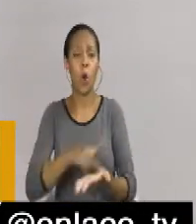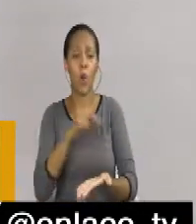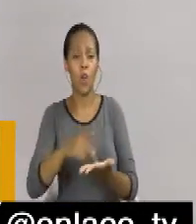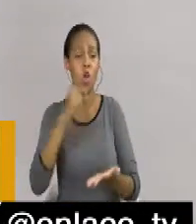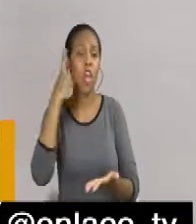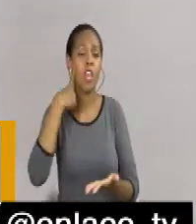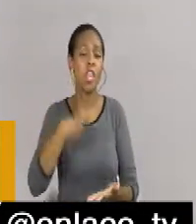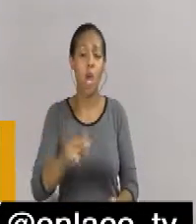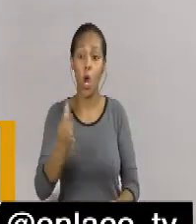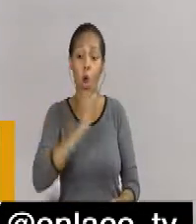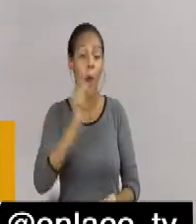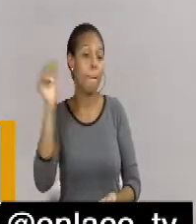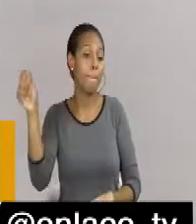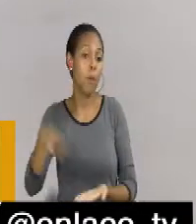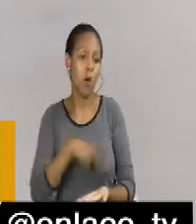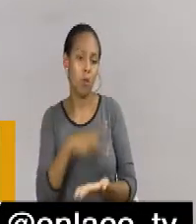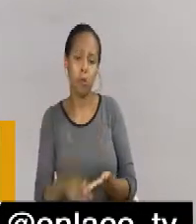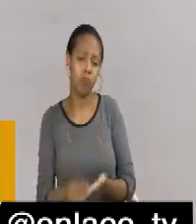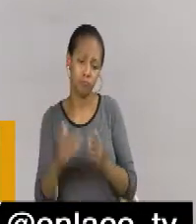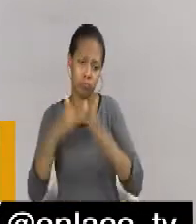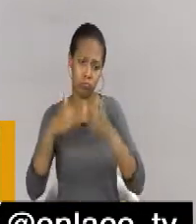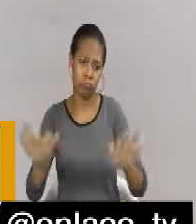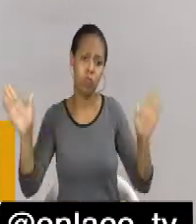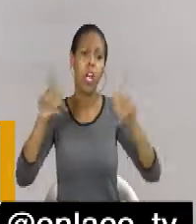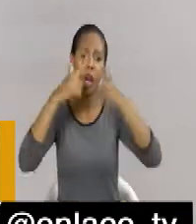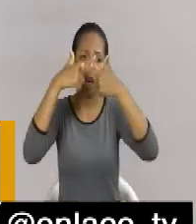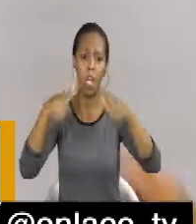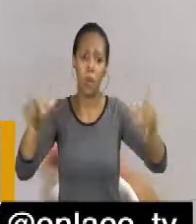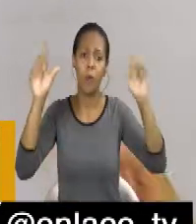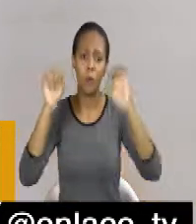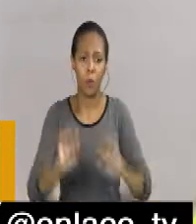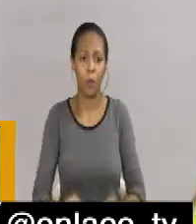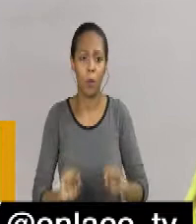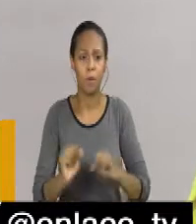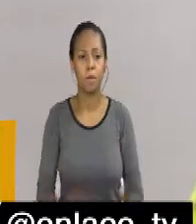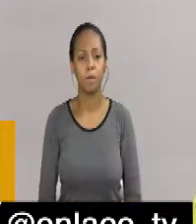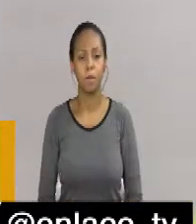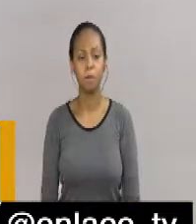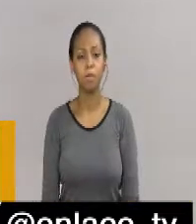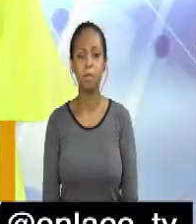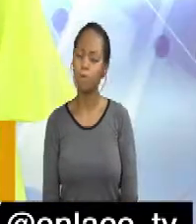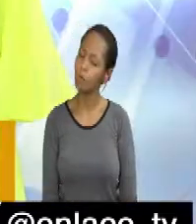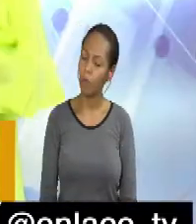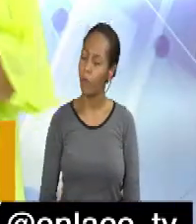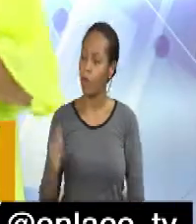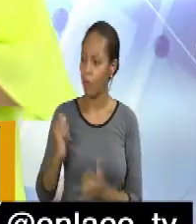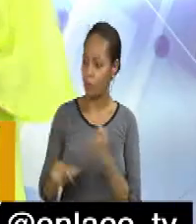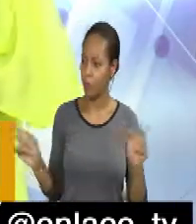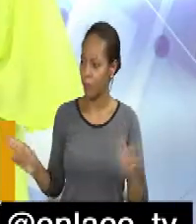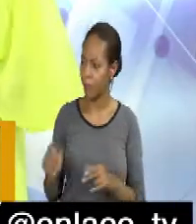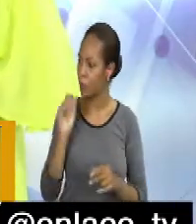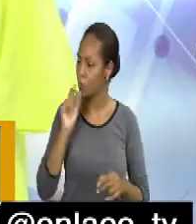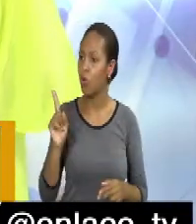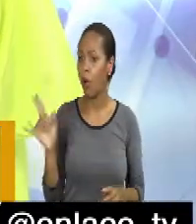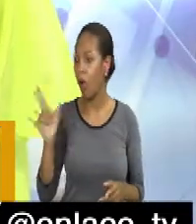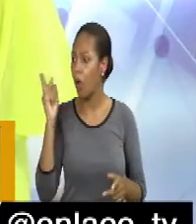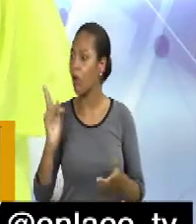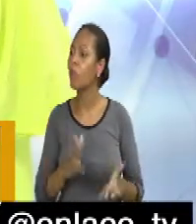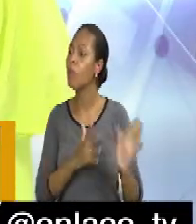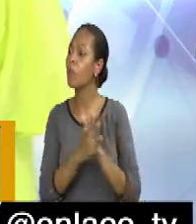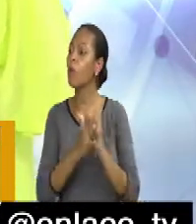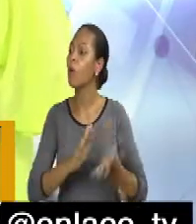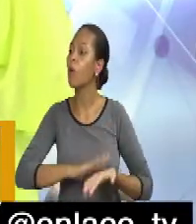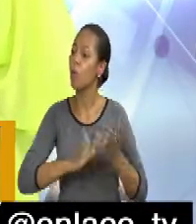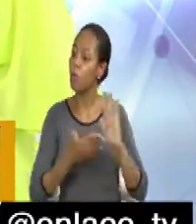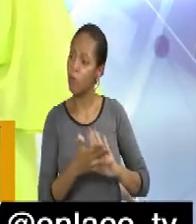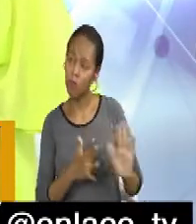registraduría, porque incluso en el documento ya lo manifiestan que no tienen recursos. Finalmente, y breve, doctora, ¿cuál es ese mensaje para la comunidad con respecto a este tema?